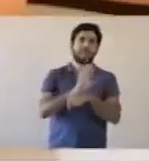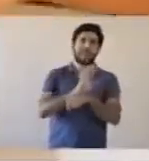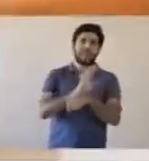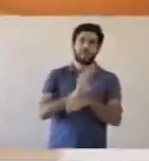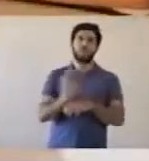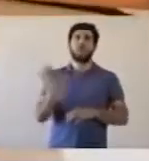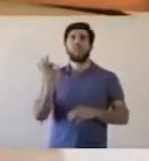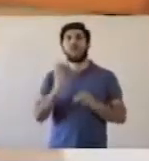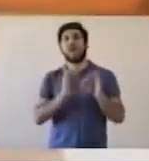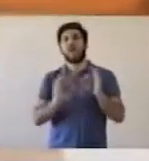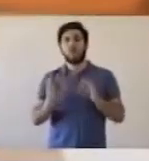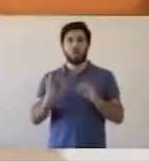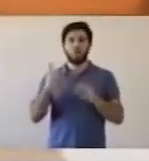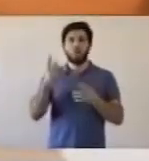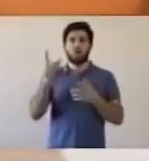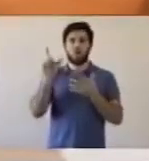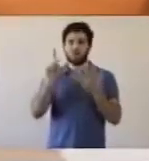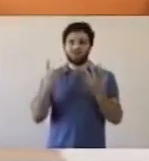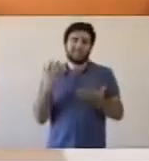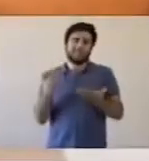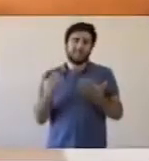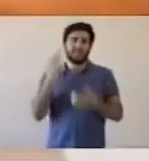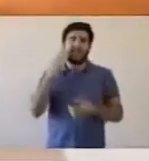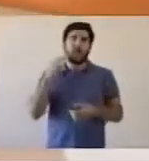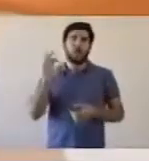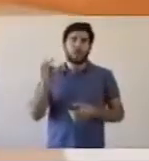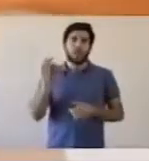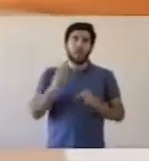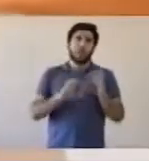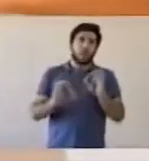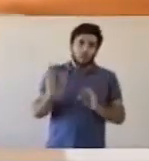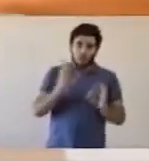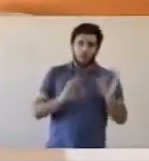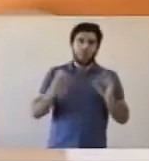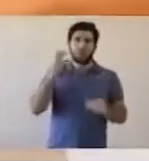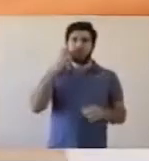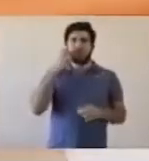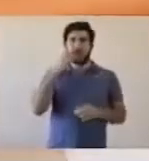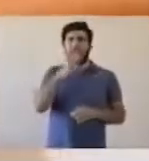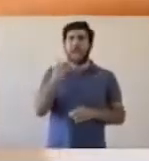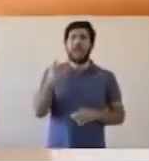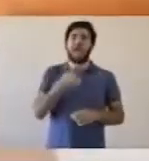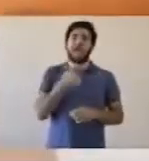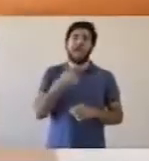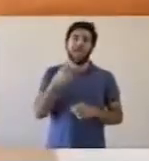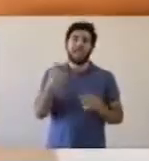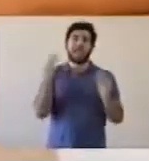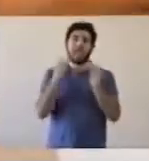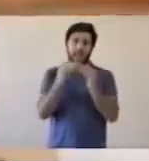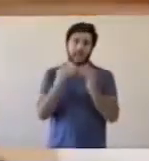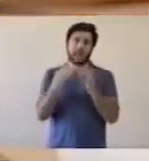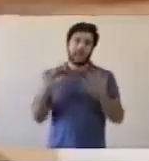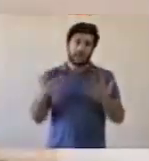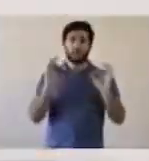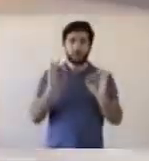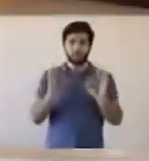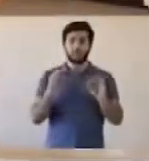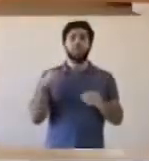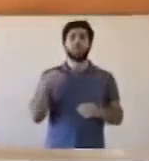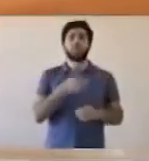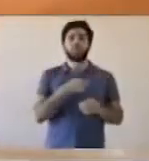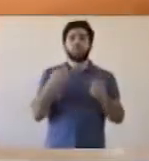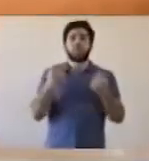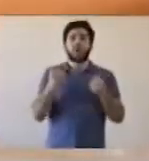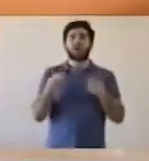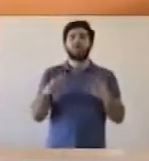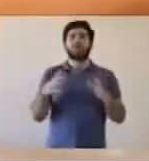películas o material que tal vez tus abuelos o tus papás tienen en casa. La vamos a reusar. Le